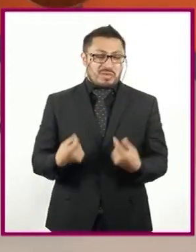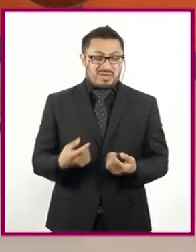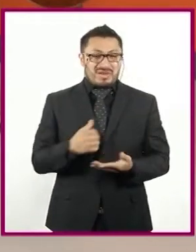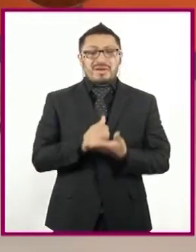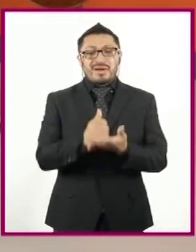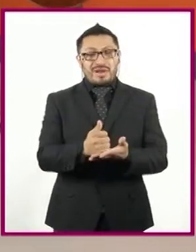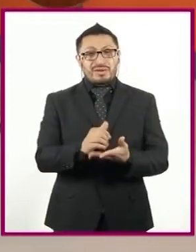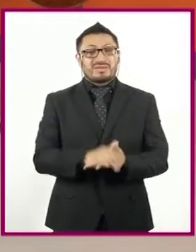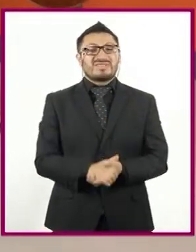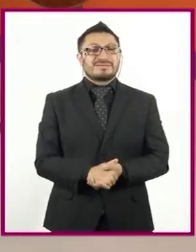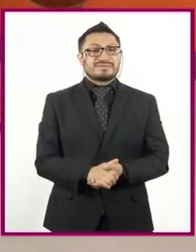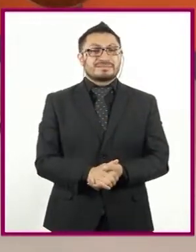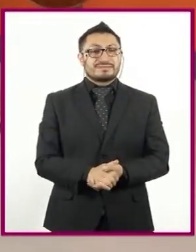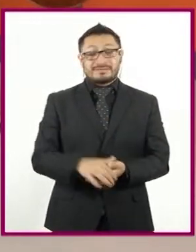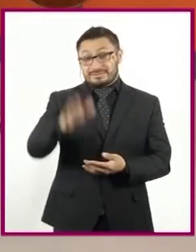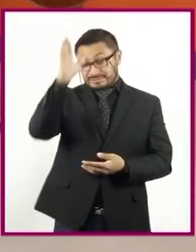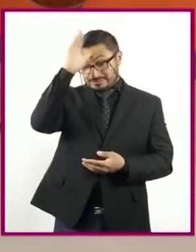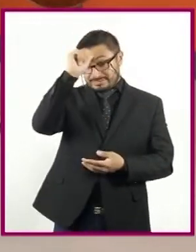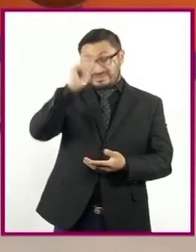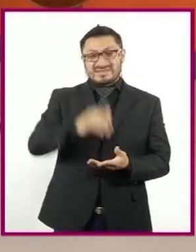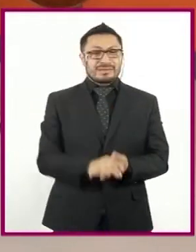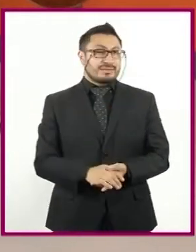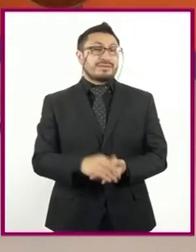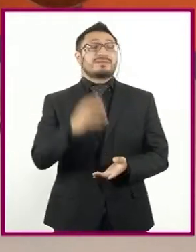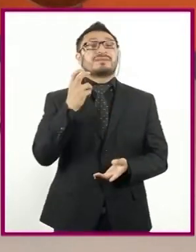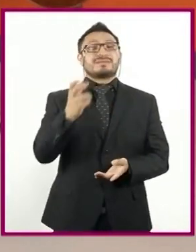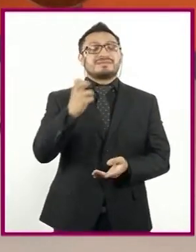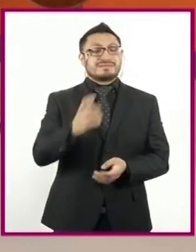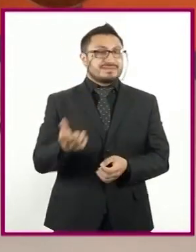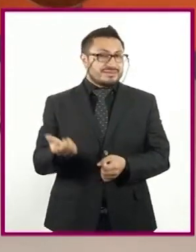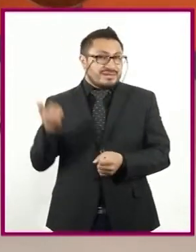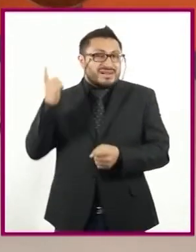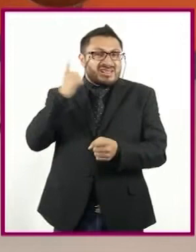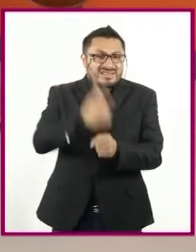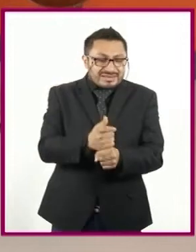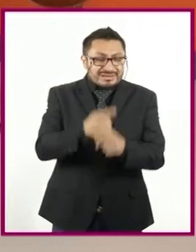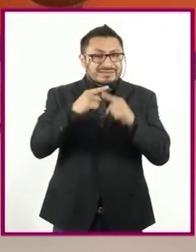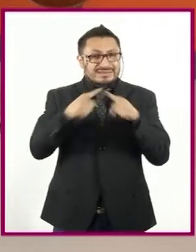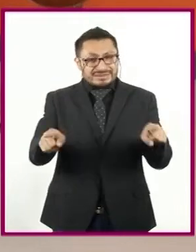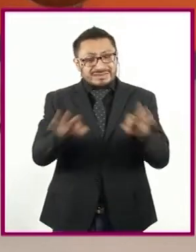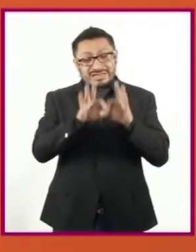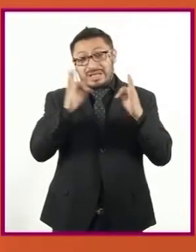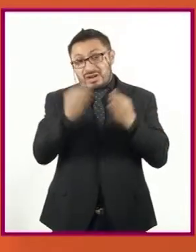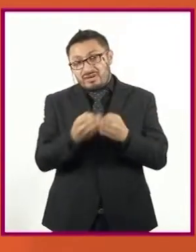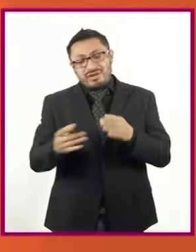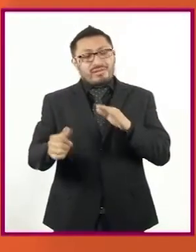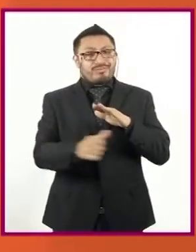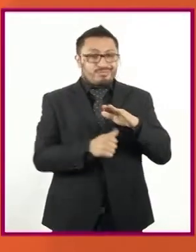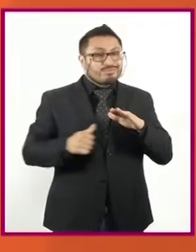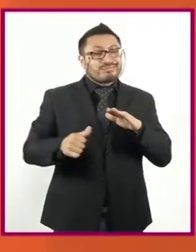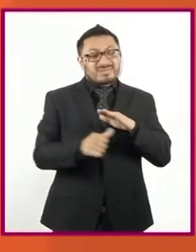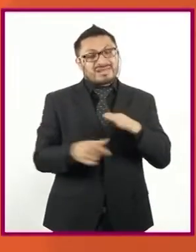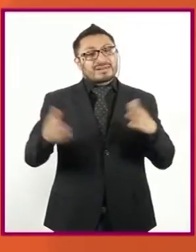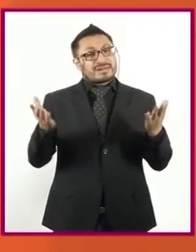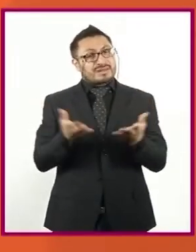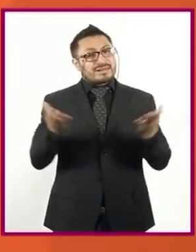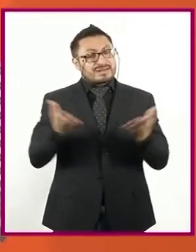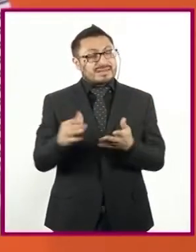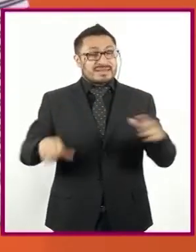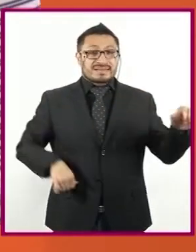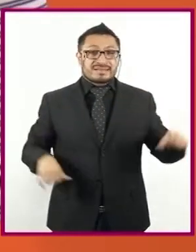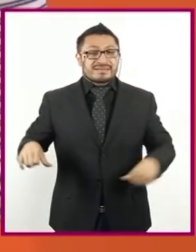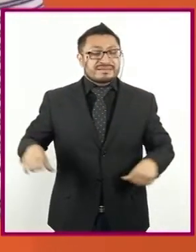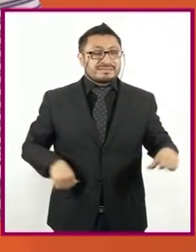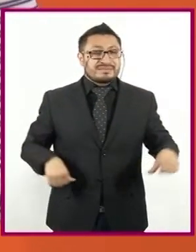acuerdo. Pues justo para encontrarle otro sentido a este encierro, haremos la siguiente